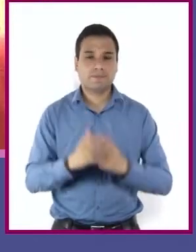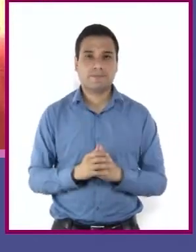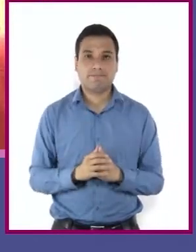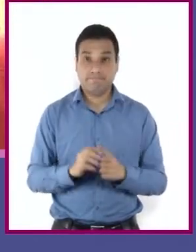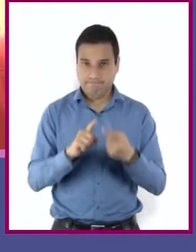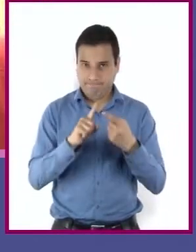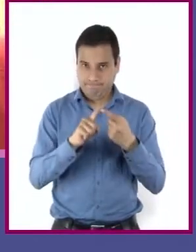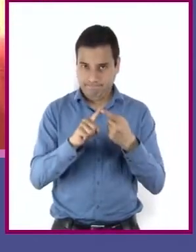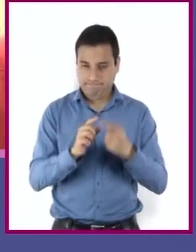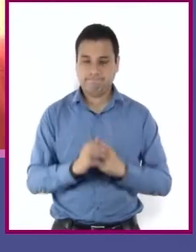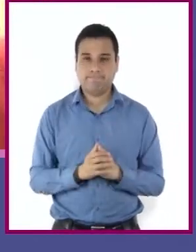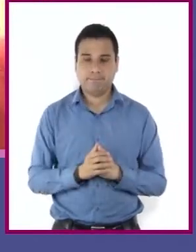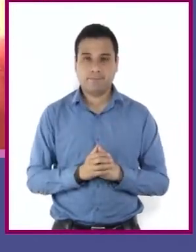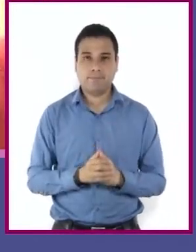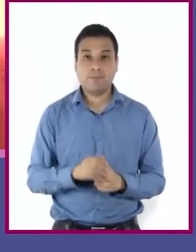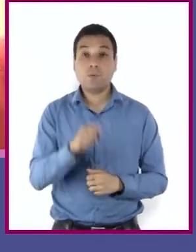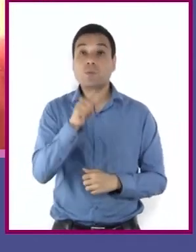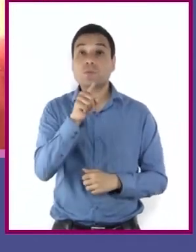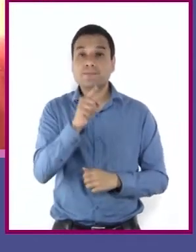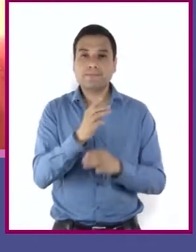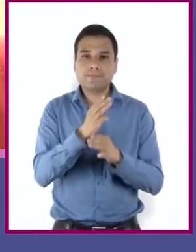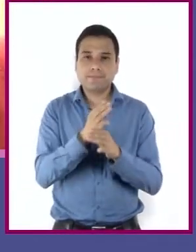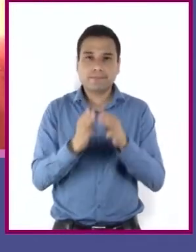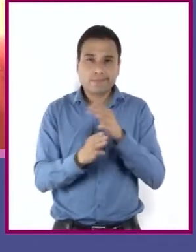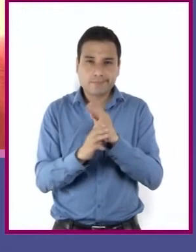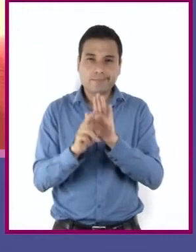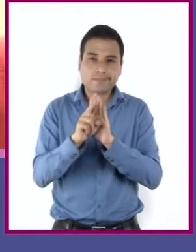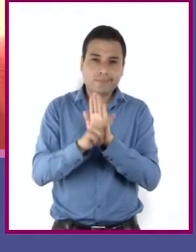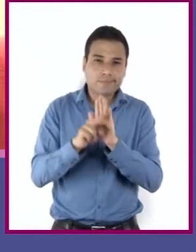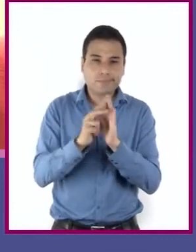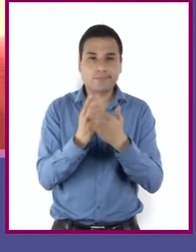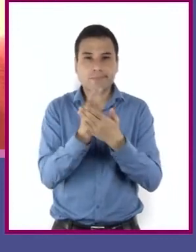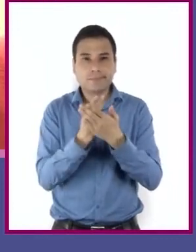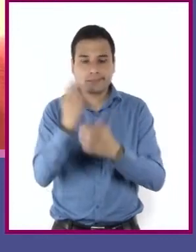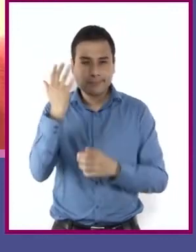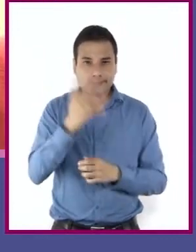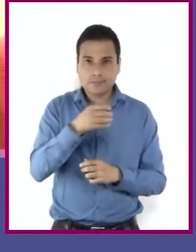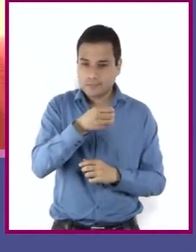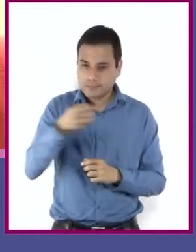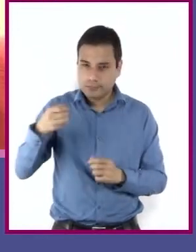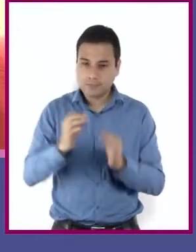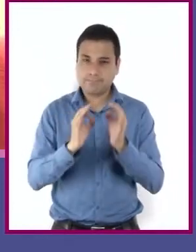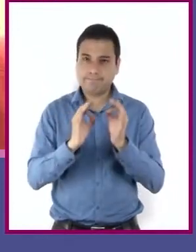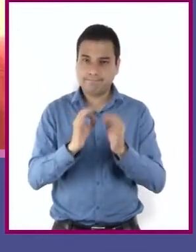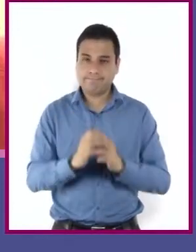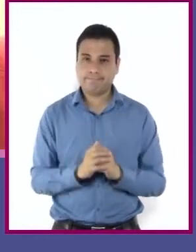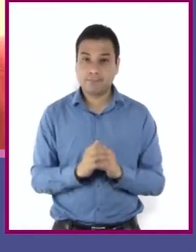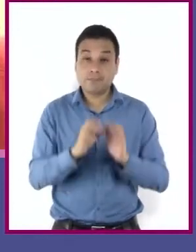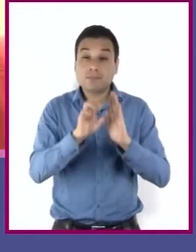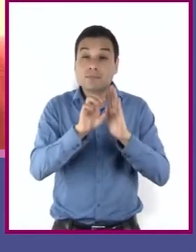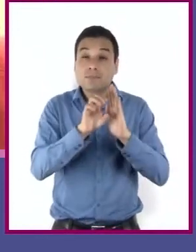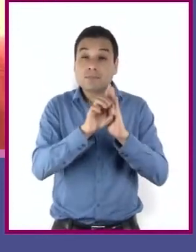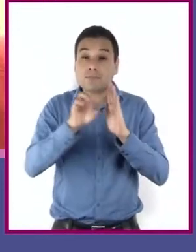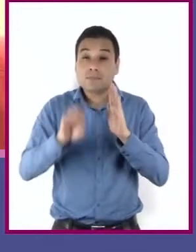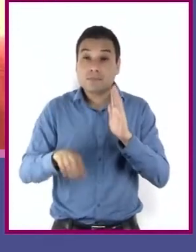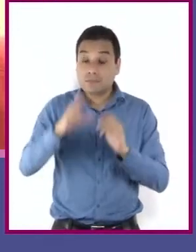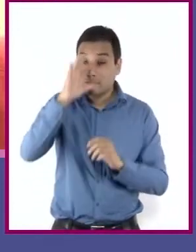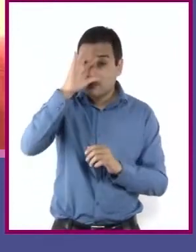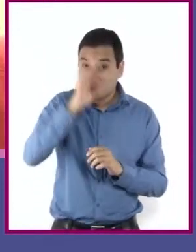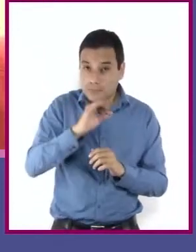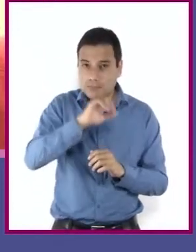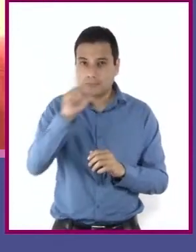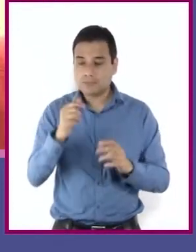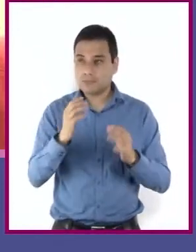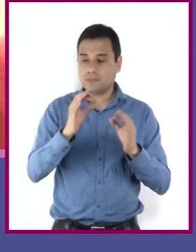1. Asegúrense de que su material didáctico se encuentre en el orden adecuado, pues una falla en eso podría desconcentrarles